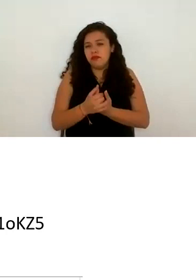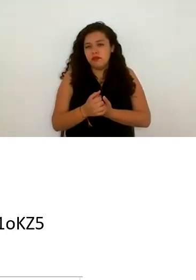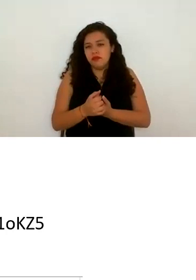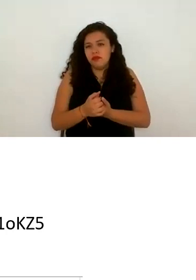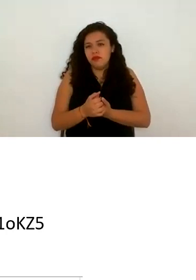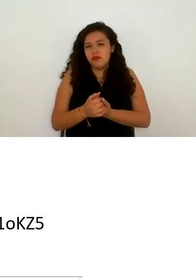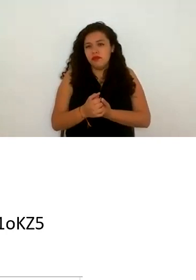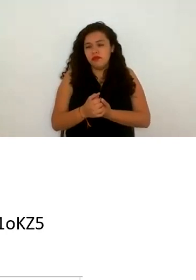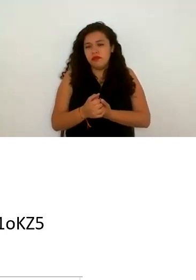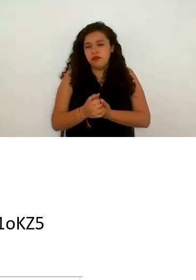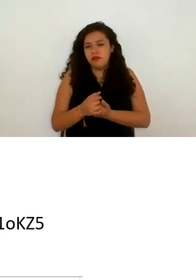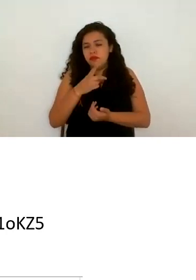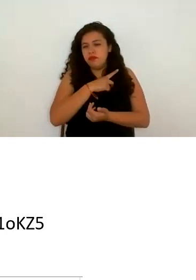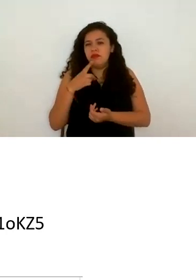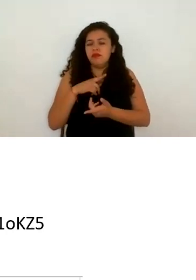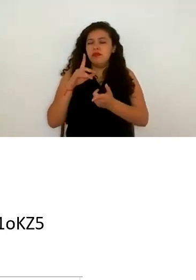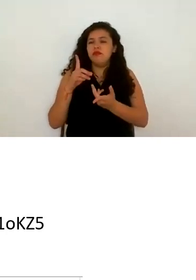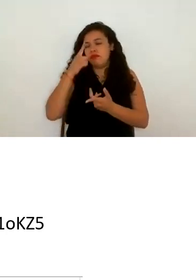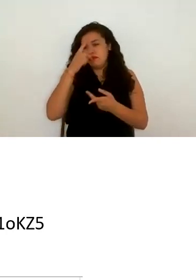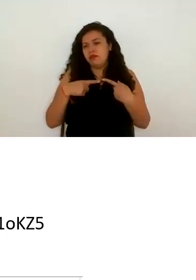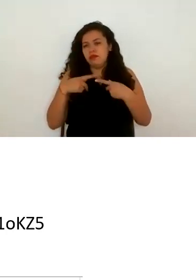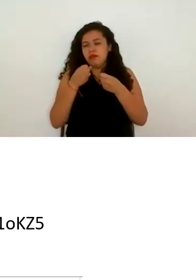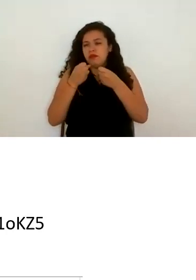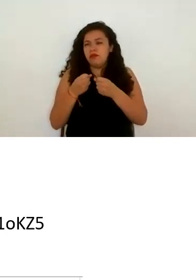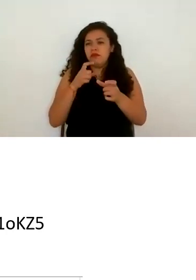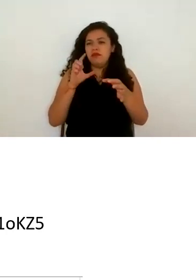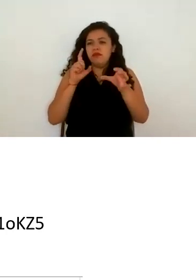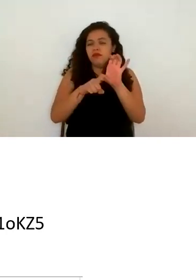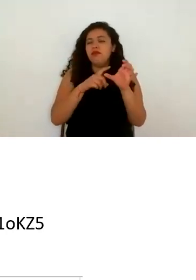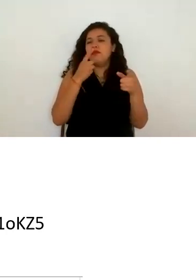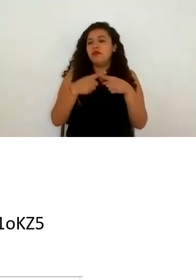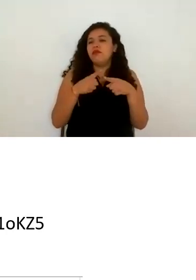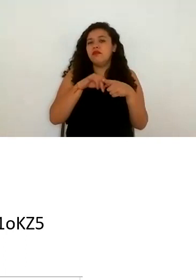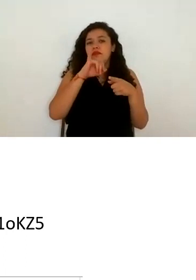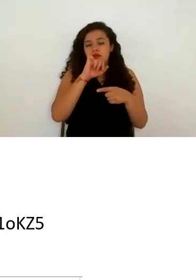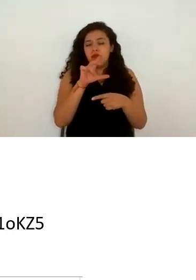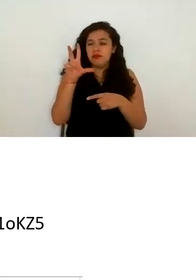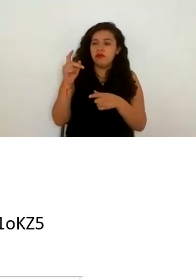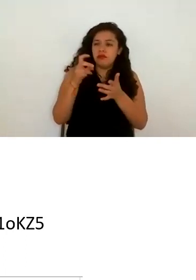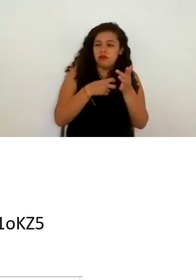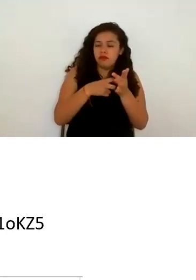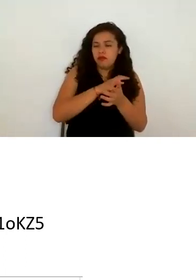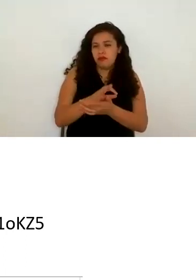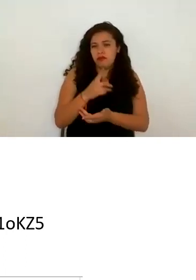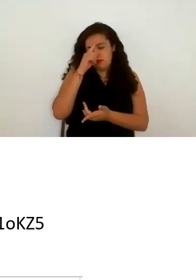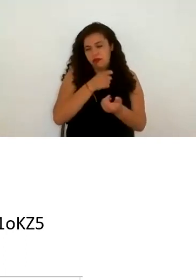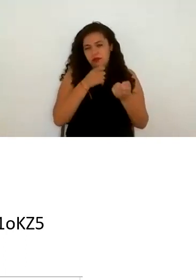que ir delimitando los candados de seguridad para ir controlando ese acceso.